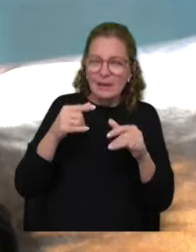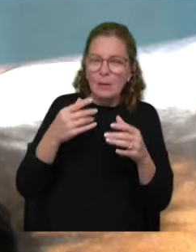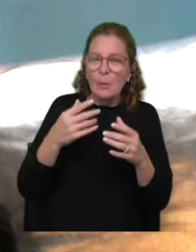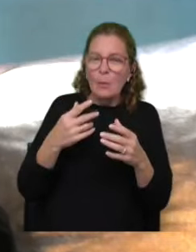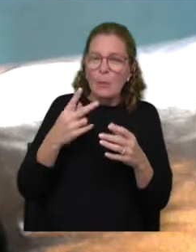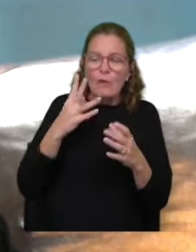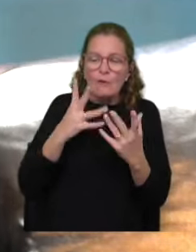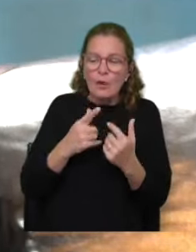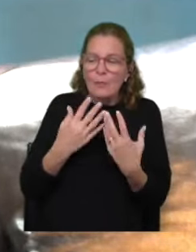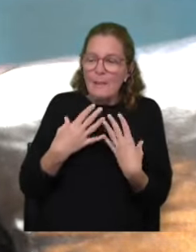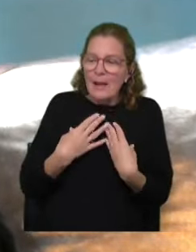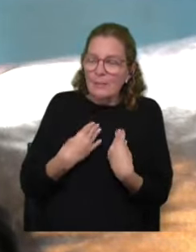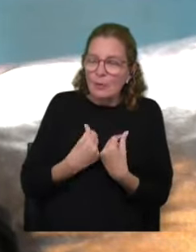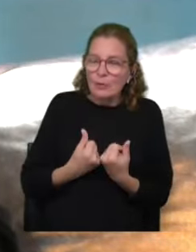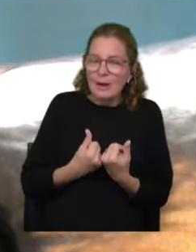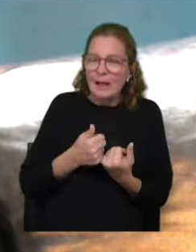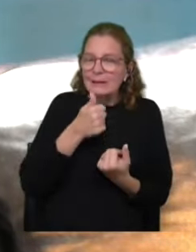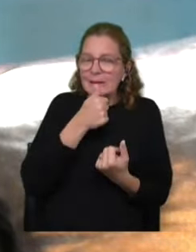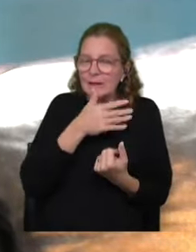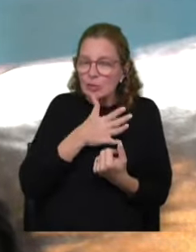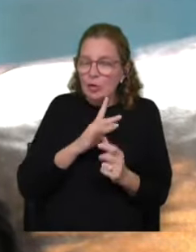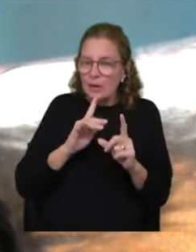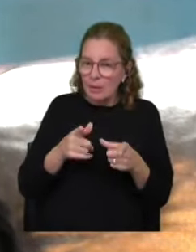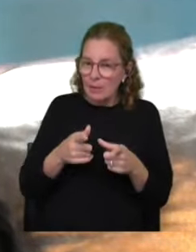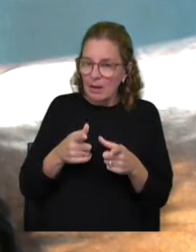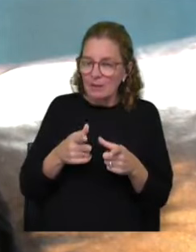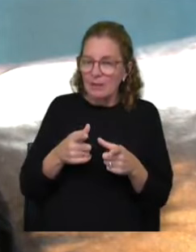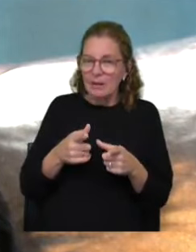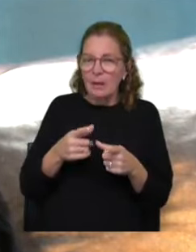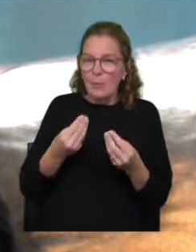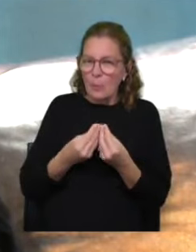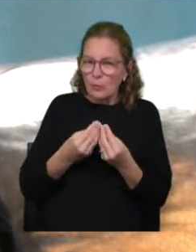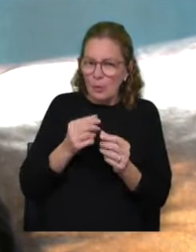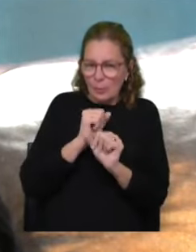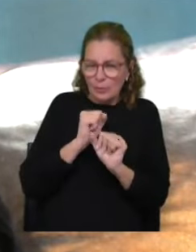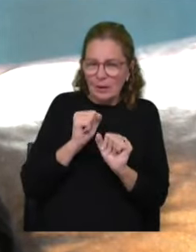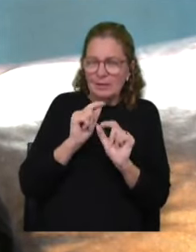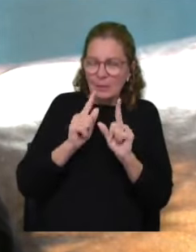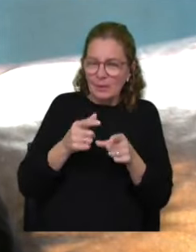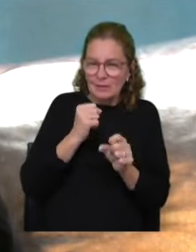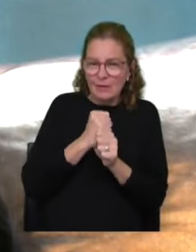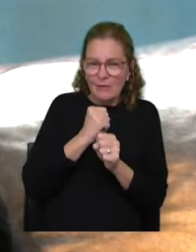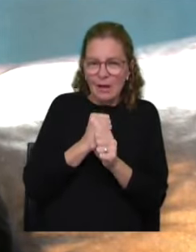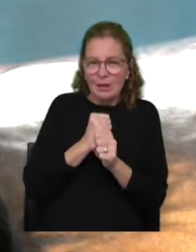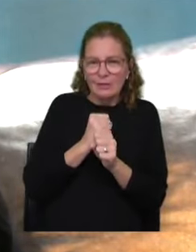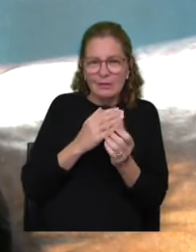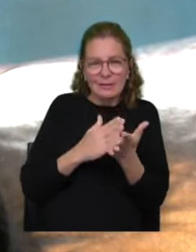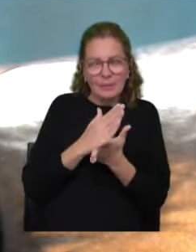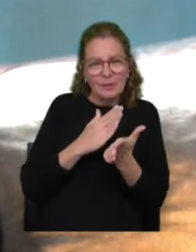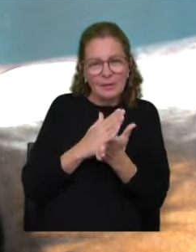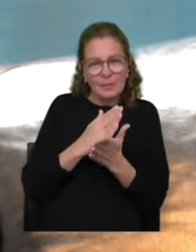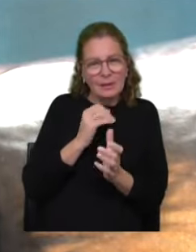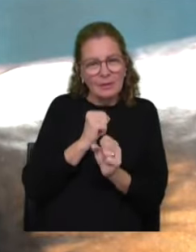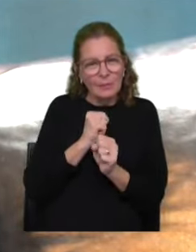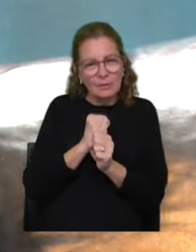desde un punto de vista de perspectiva histórica. Y creo que hay muchas posibilidades de trabajarlo, siempre y cuando se